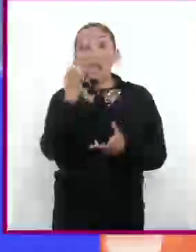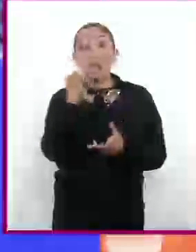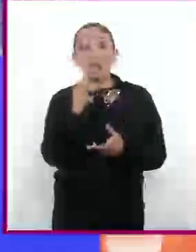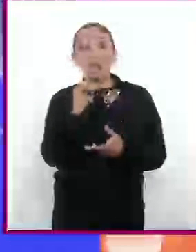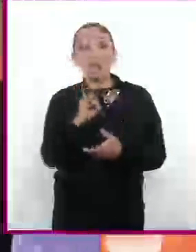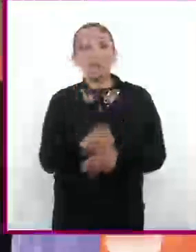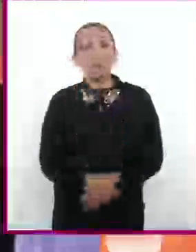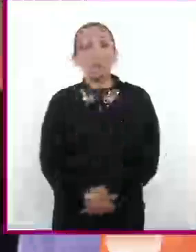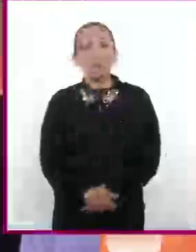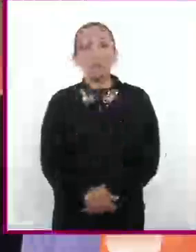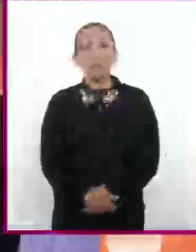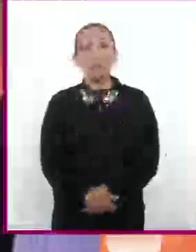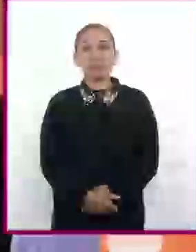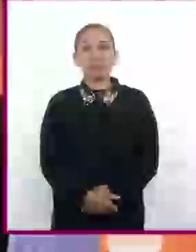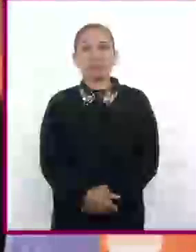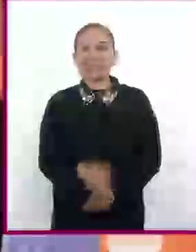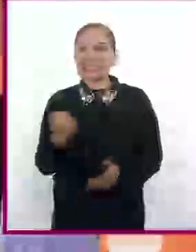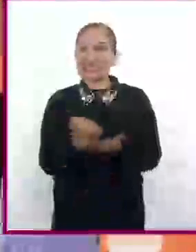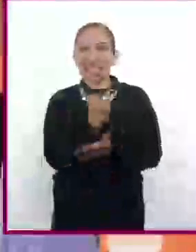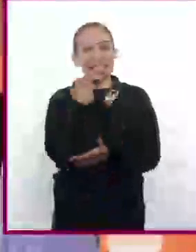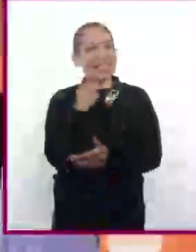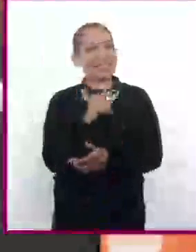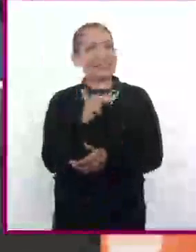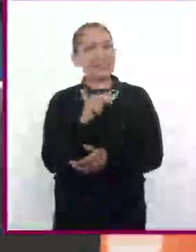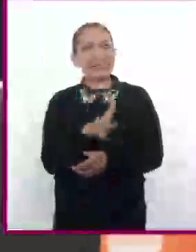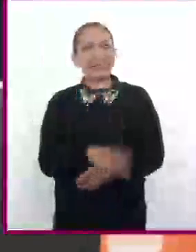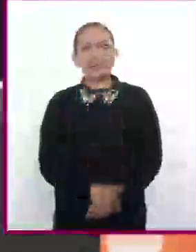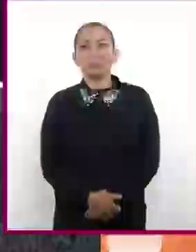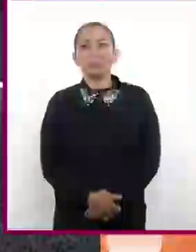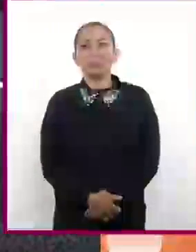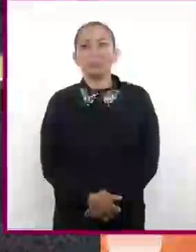limones. Me perdí una televisión.